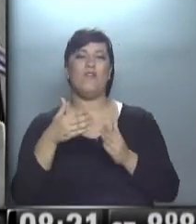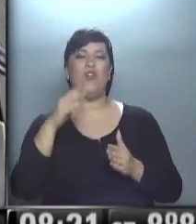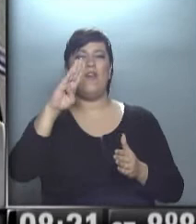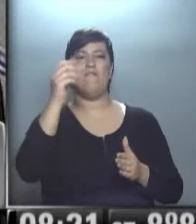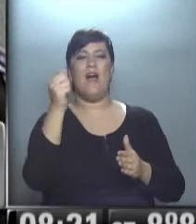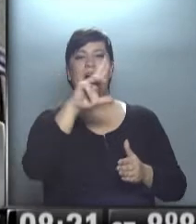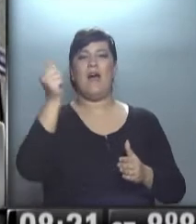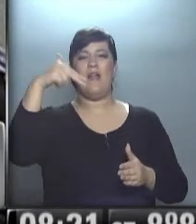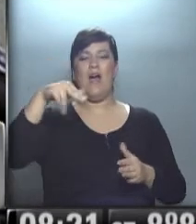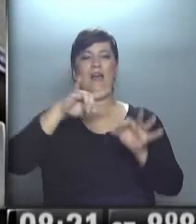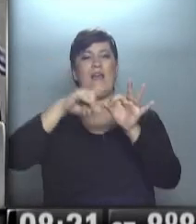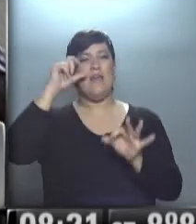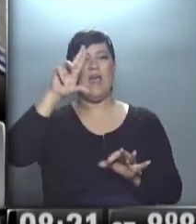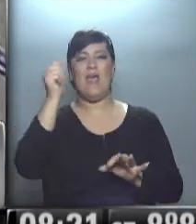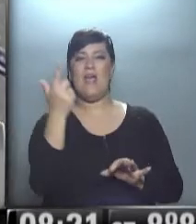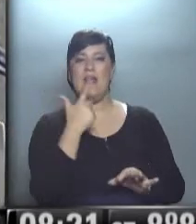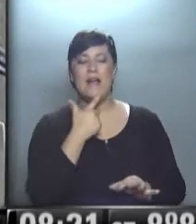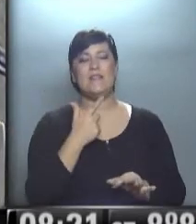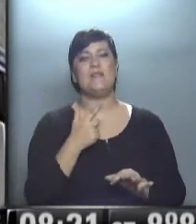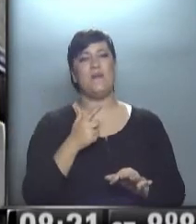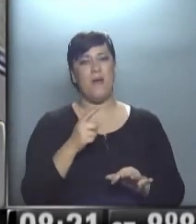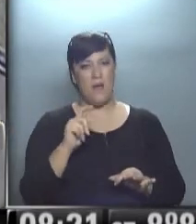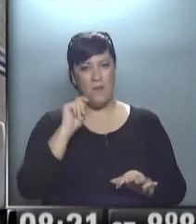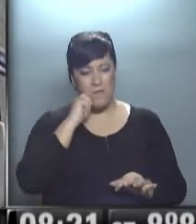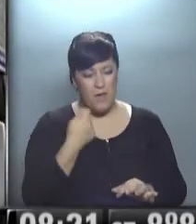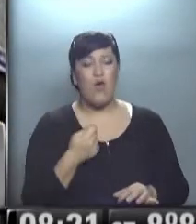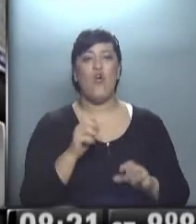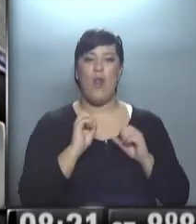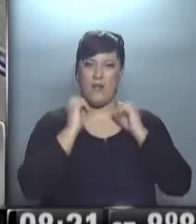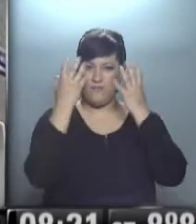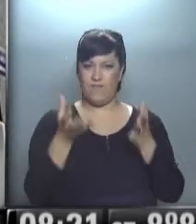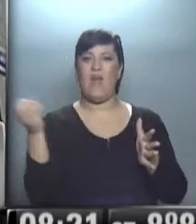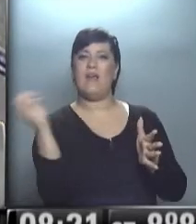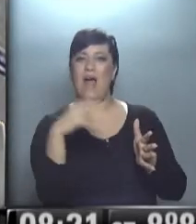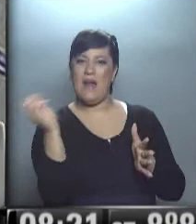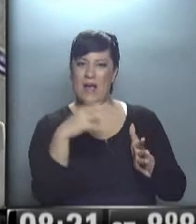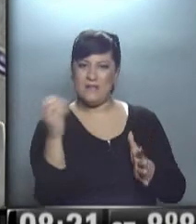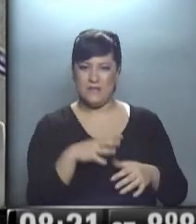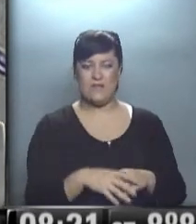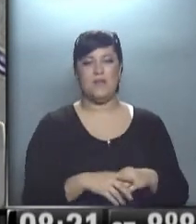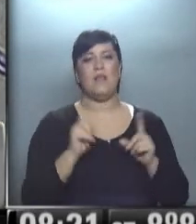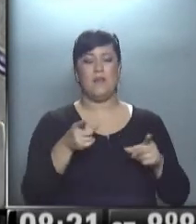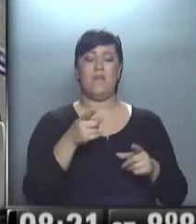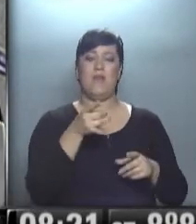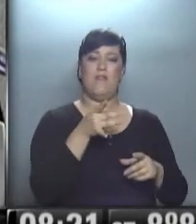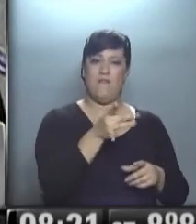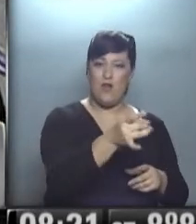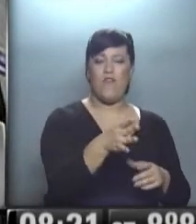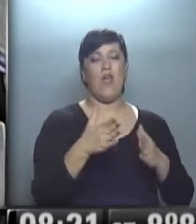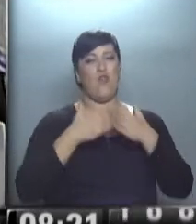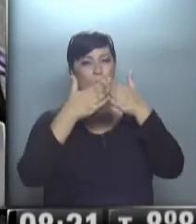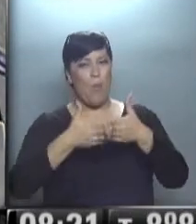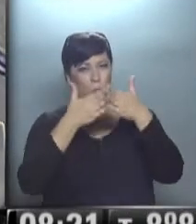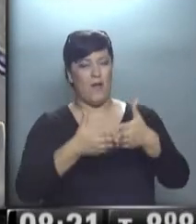el objeto de integrar el sistema de transporte fluvial marítimo transporte automotor de cargas y también transporte ferroviario porque